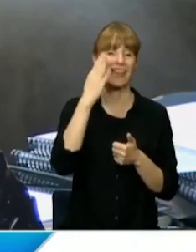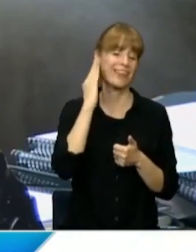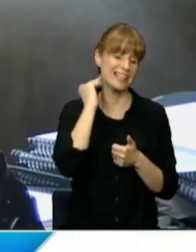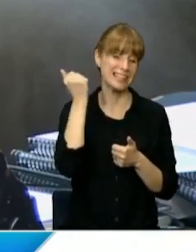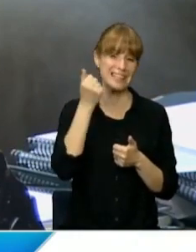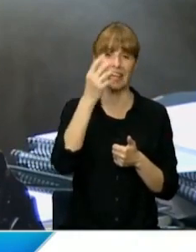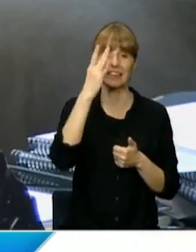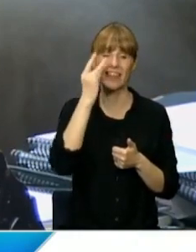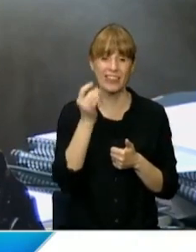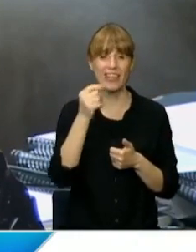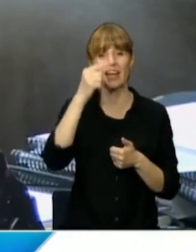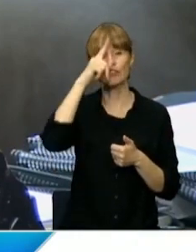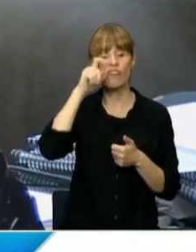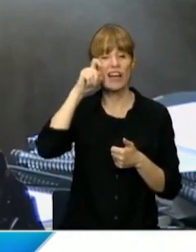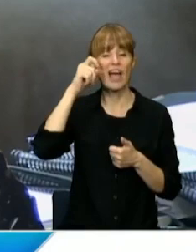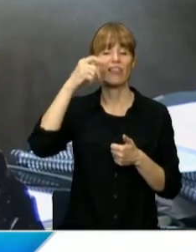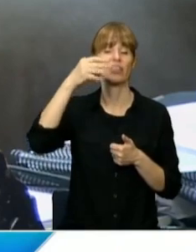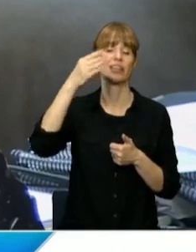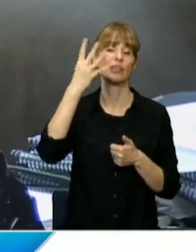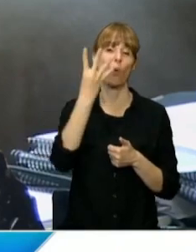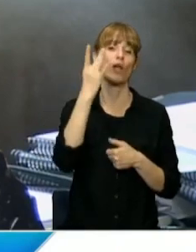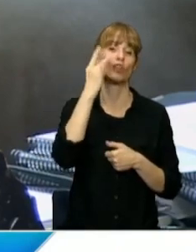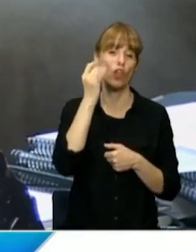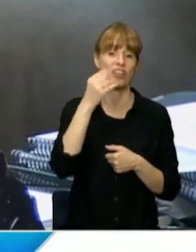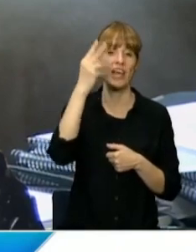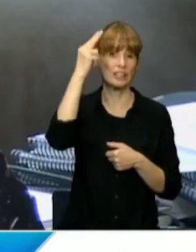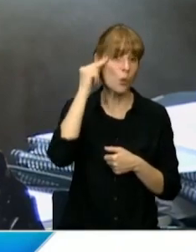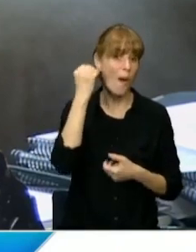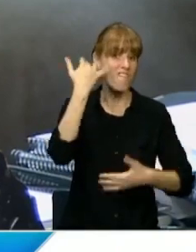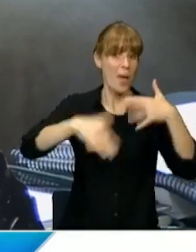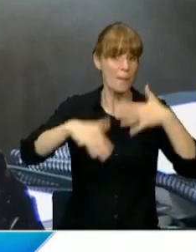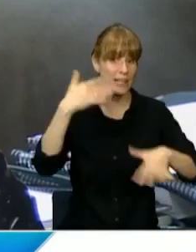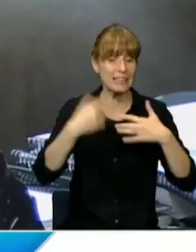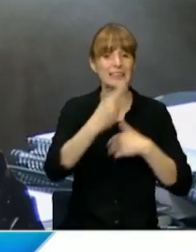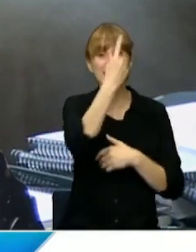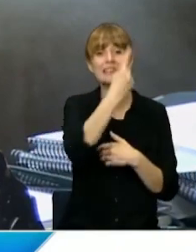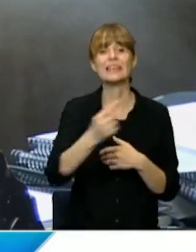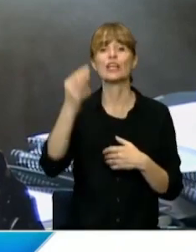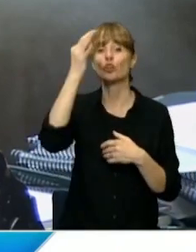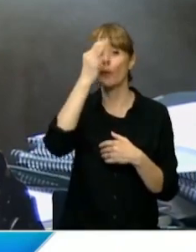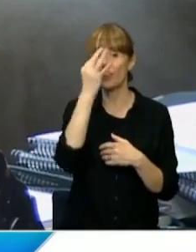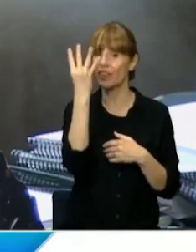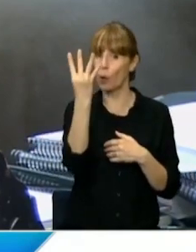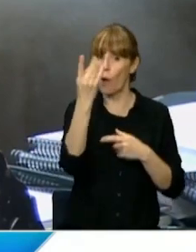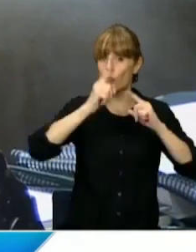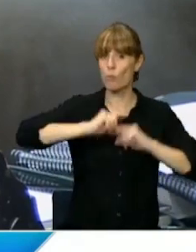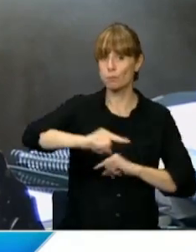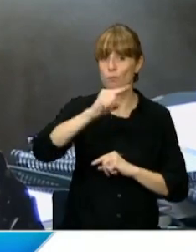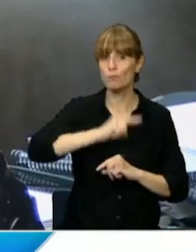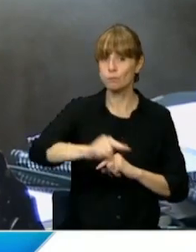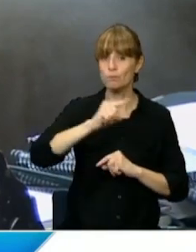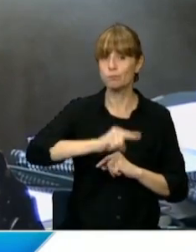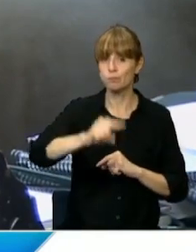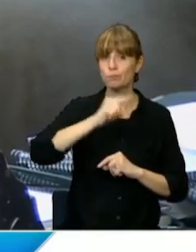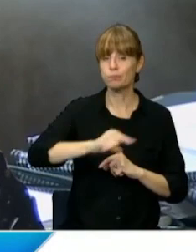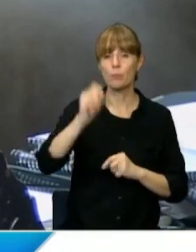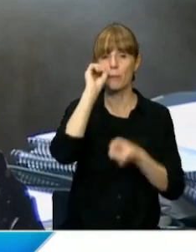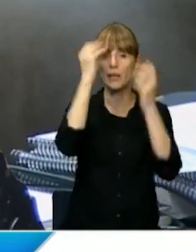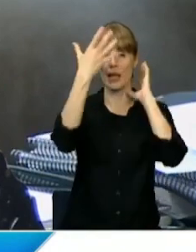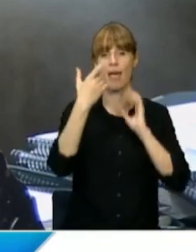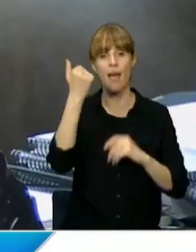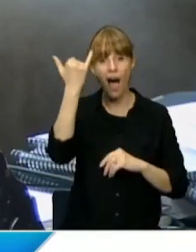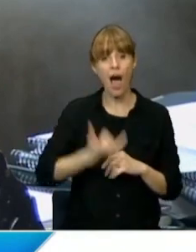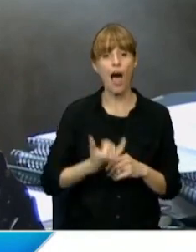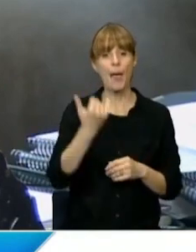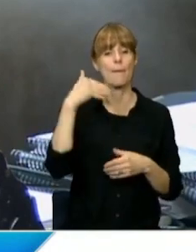Alberto Fernández 4 días, 9 emergencias, 124 días de espera. Negociamos mucho. Hay un presidente en